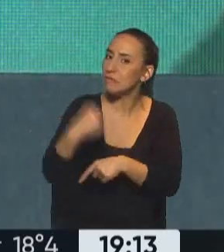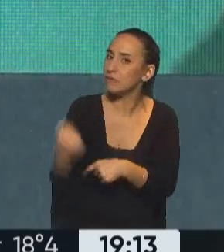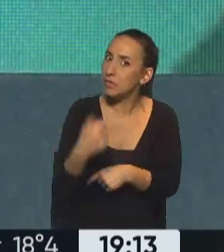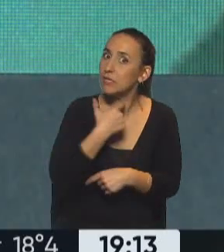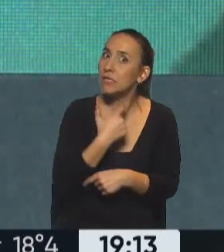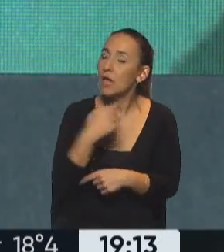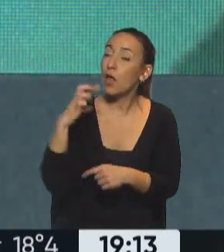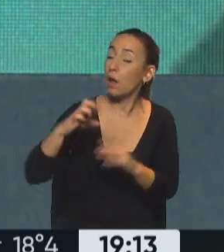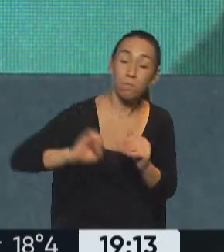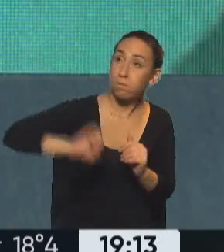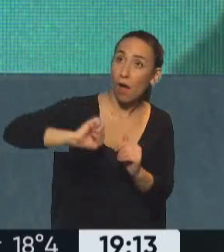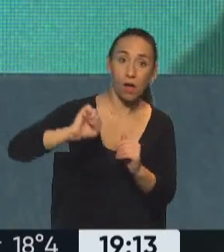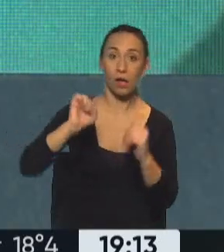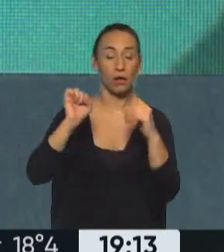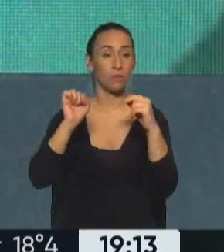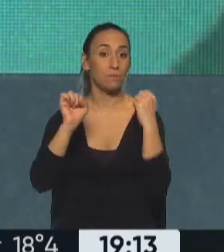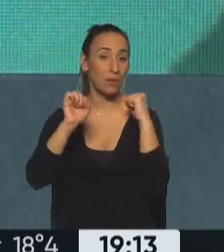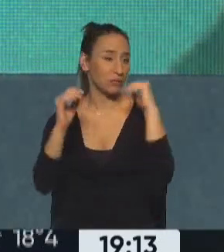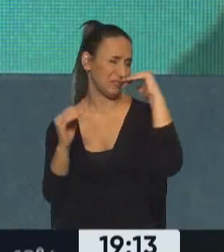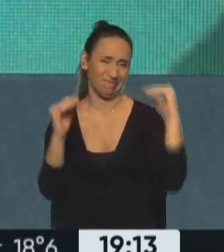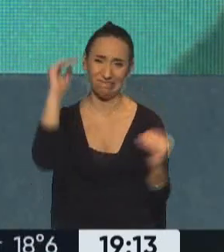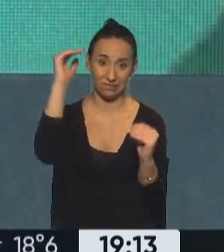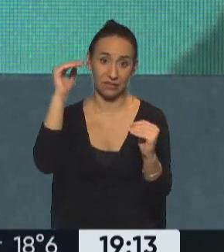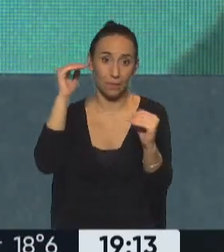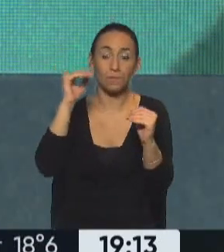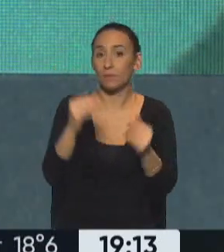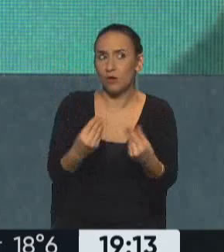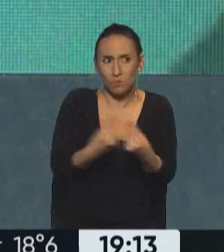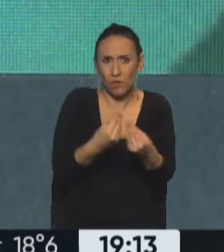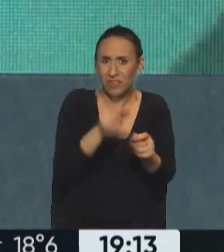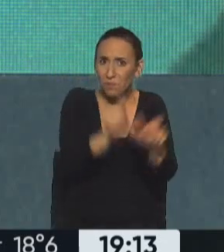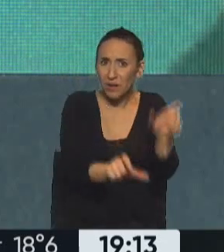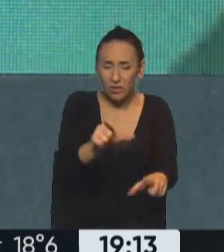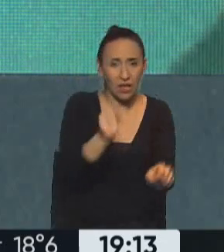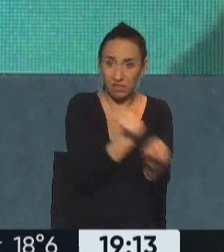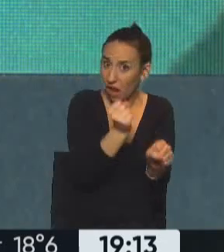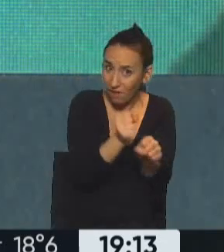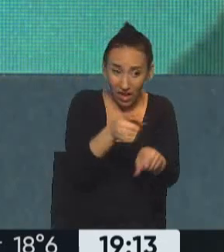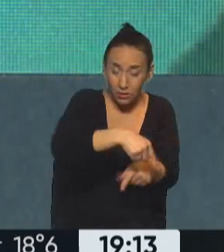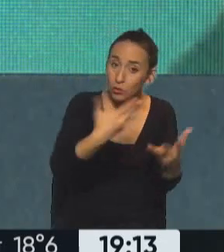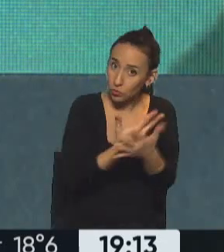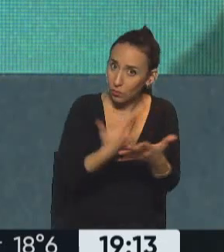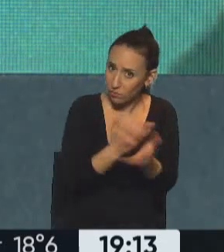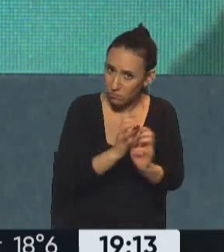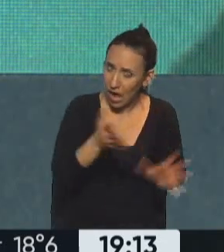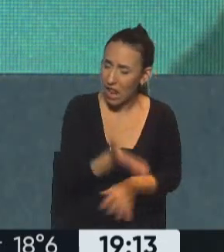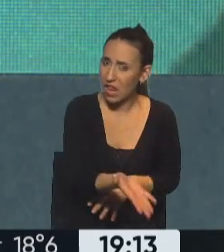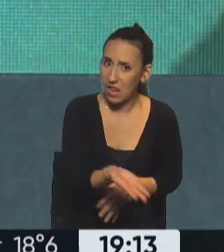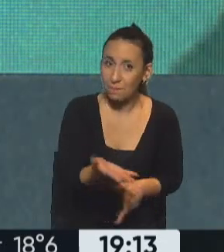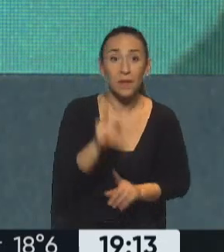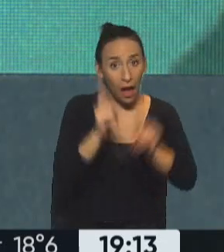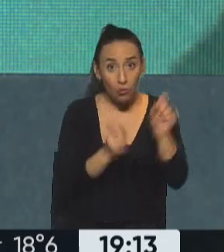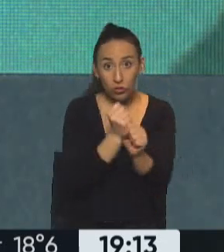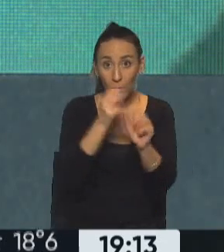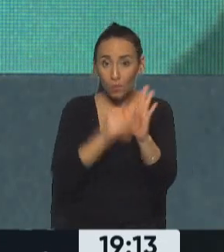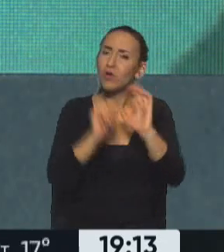tiene margen, tiene espalda para especular con eso. Pero tenemos millones de trabajadores, trabajadoras que la están pasando realmente mal, incluso algunos con trabajo registrado, ¿no?